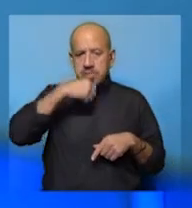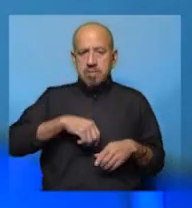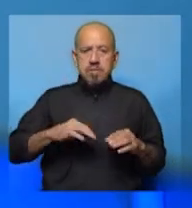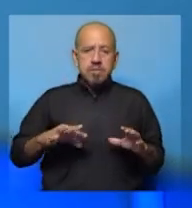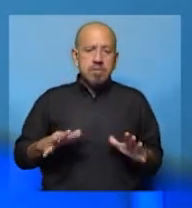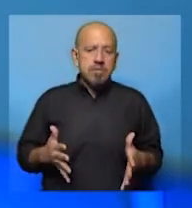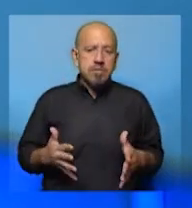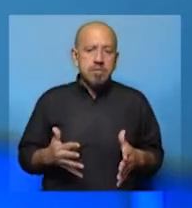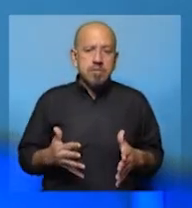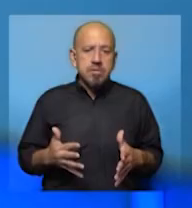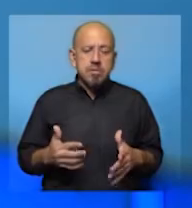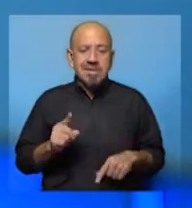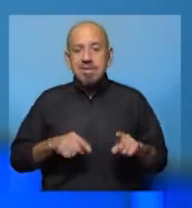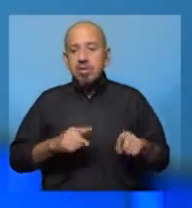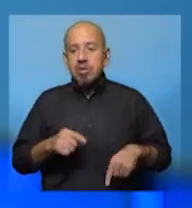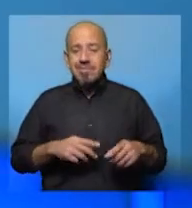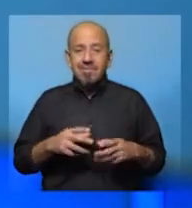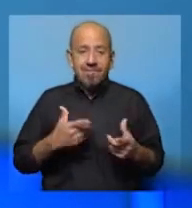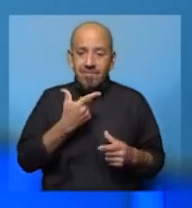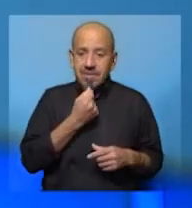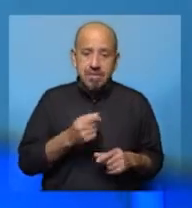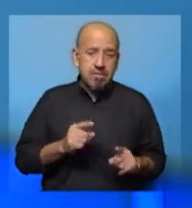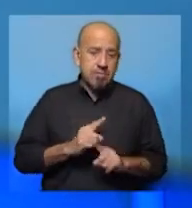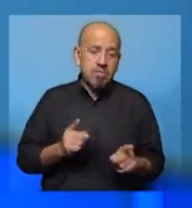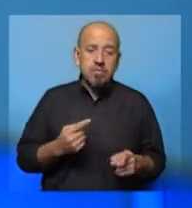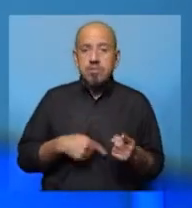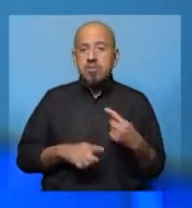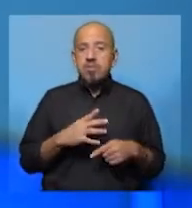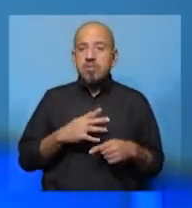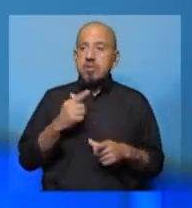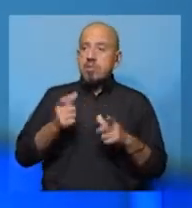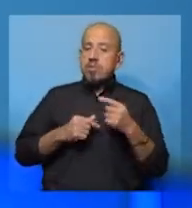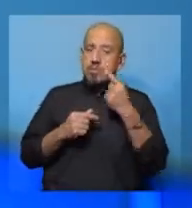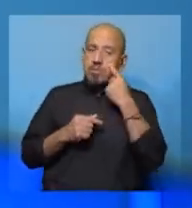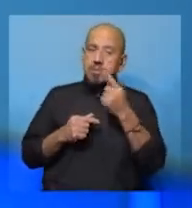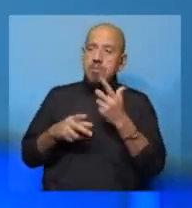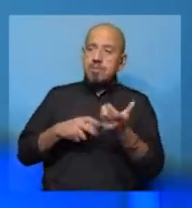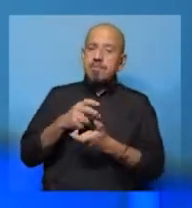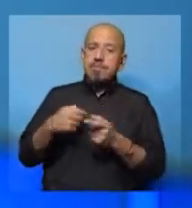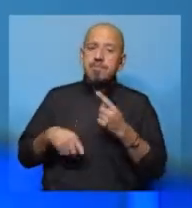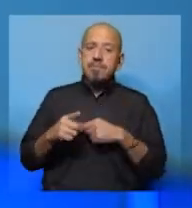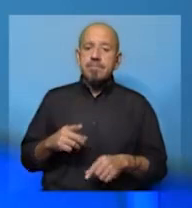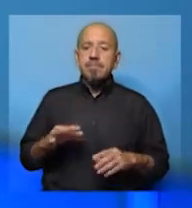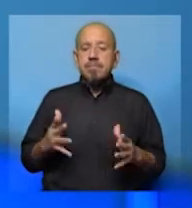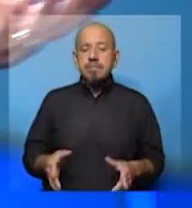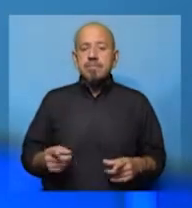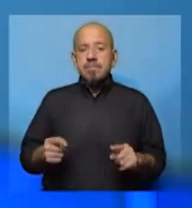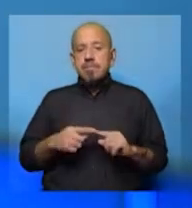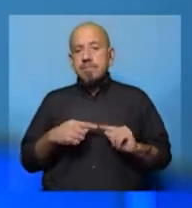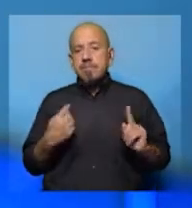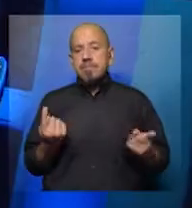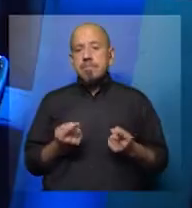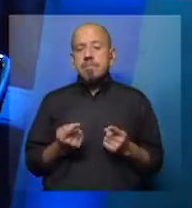gestión sin conflicto entonces la gente Mira el conflicto y no ve eh el conjunto muchas veces